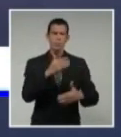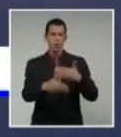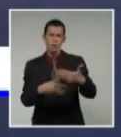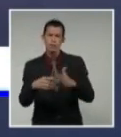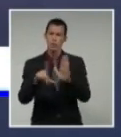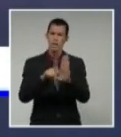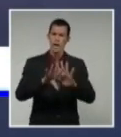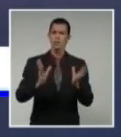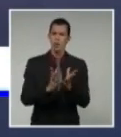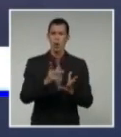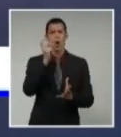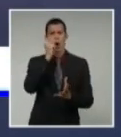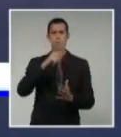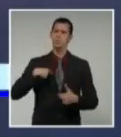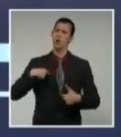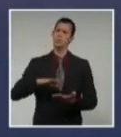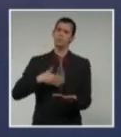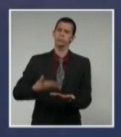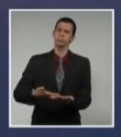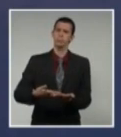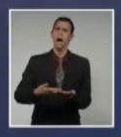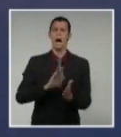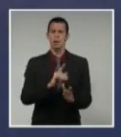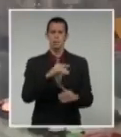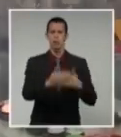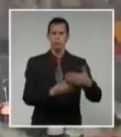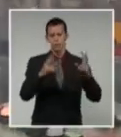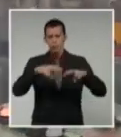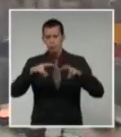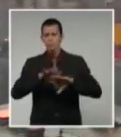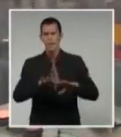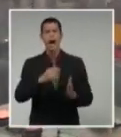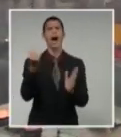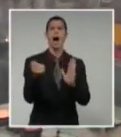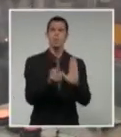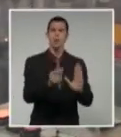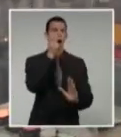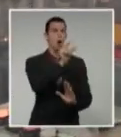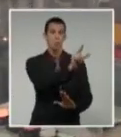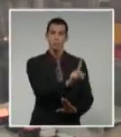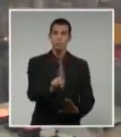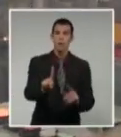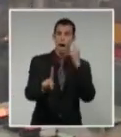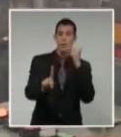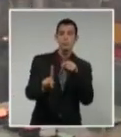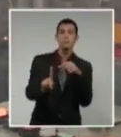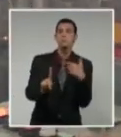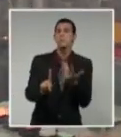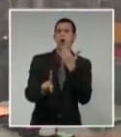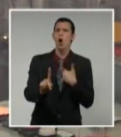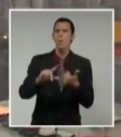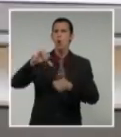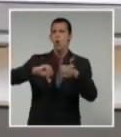precisamente en coincidiendo con el aniversario 105 del fallecimiento